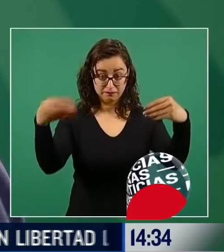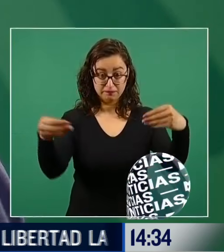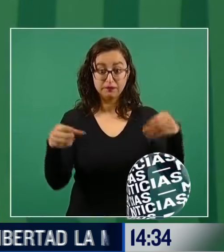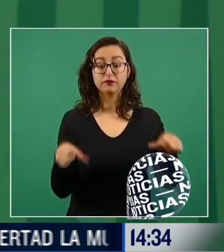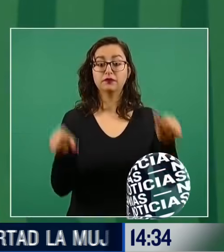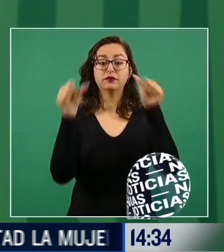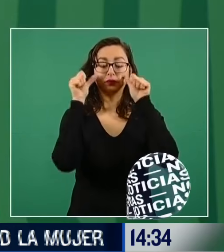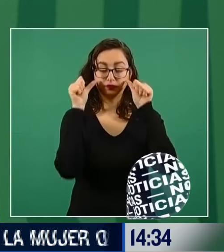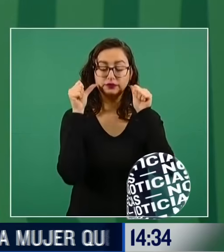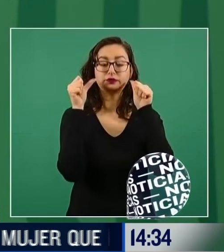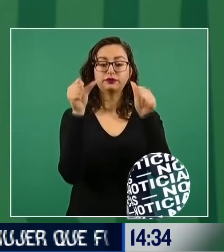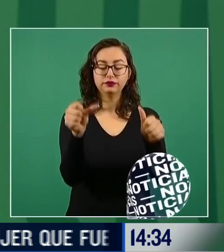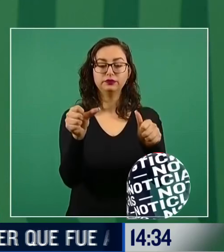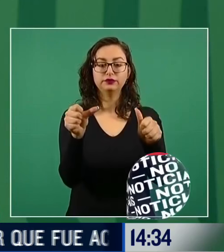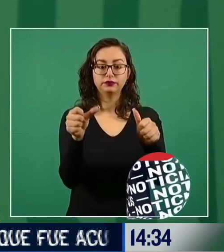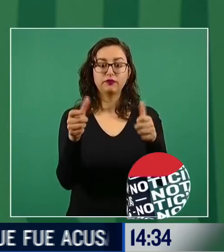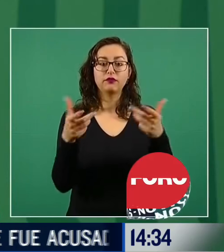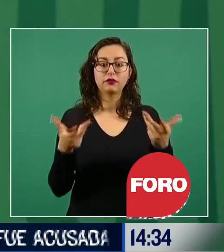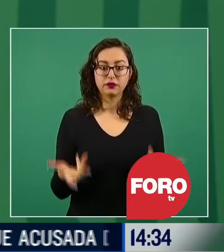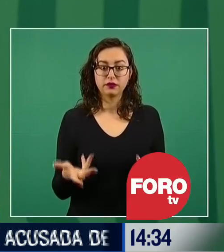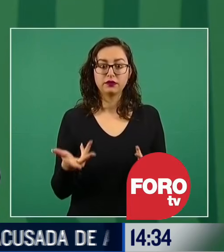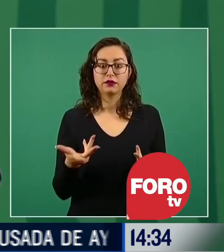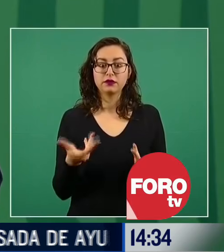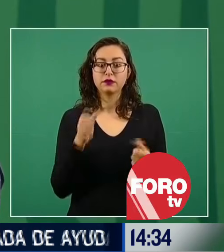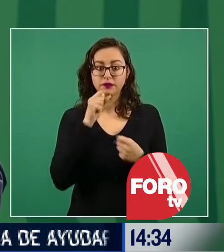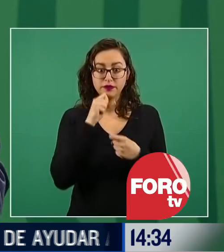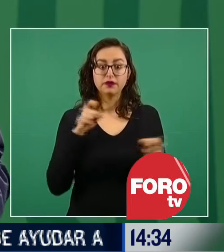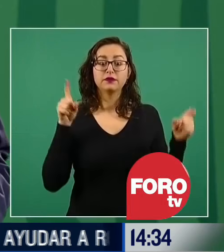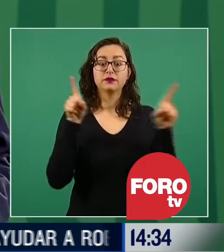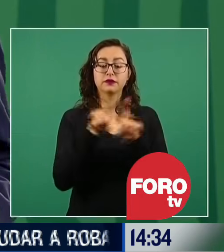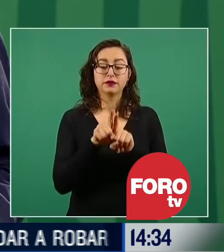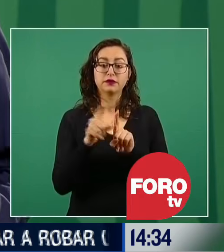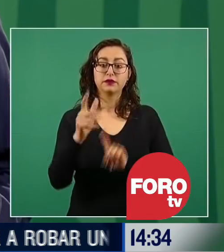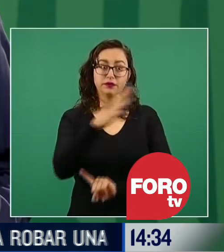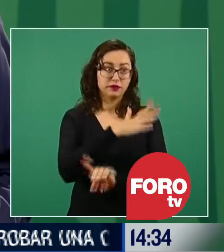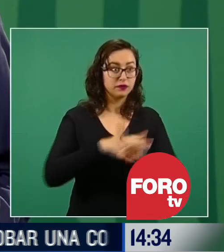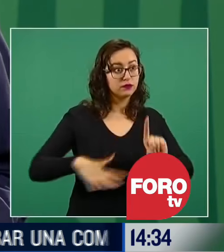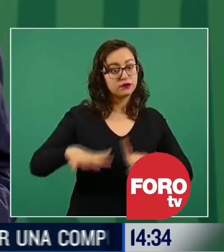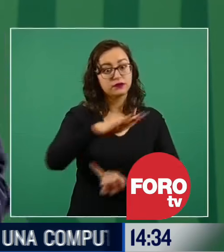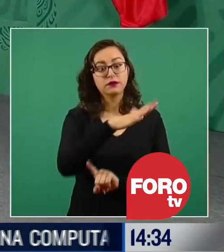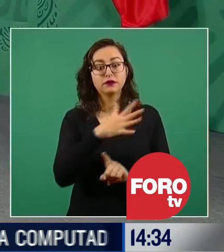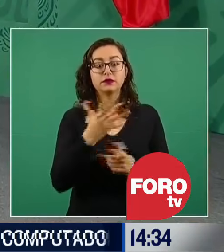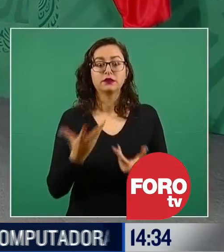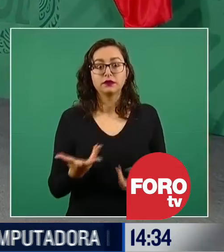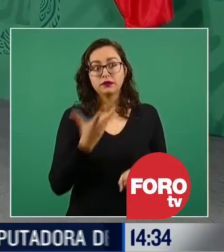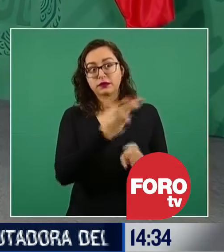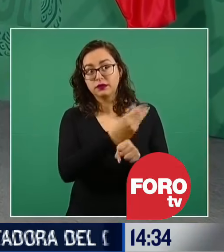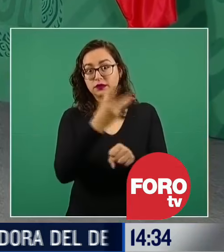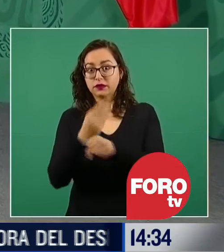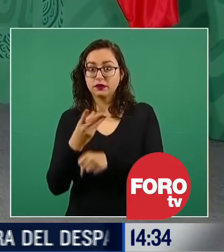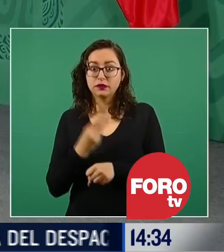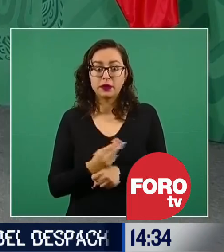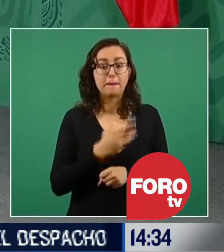se mejoren las condiciones, si lo deseamos, de